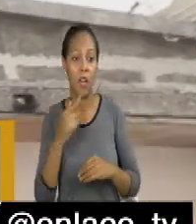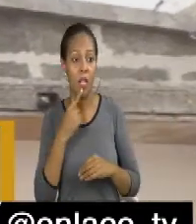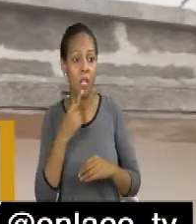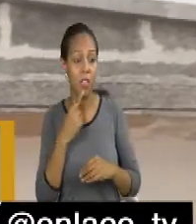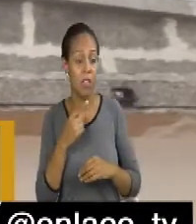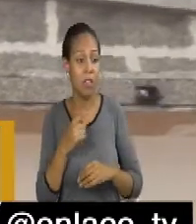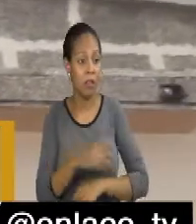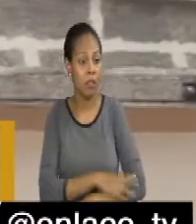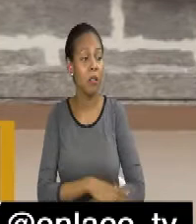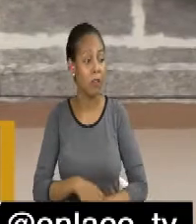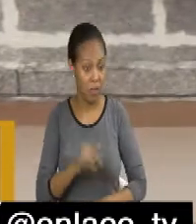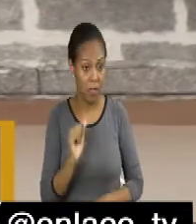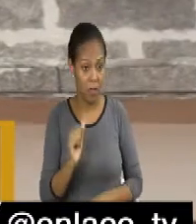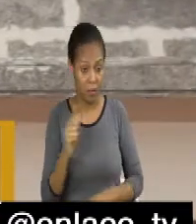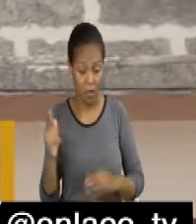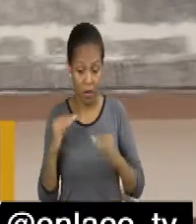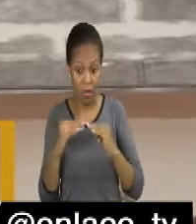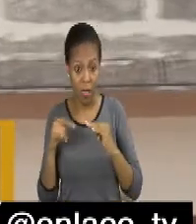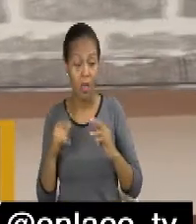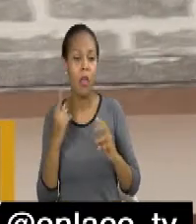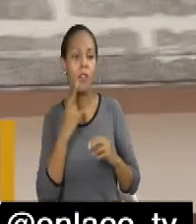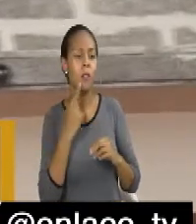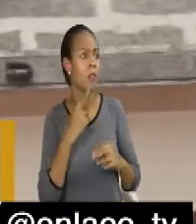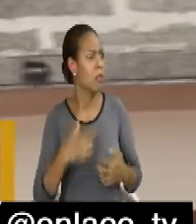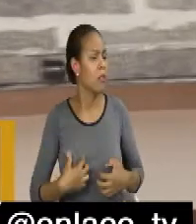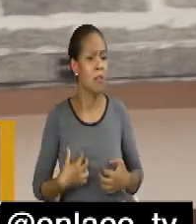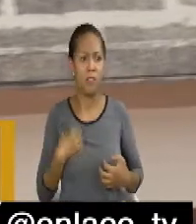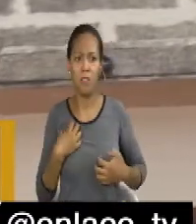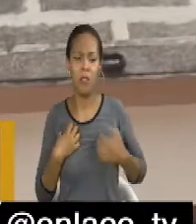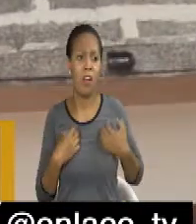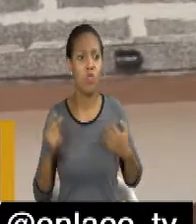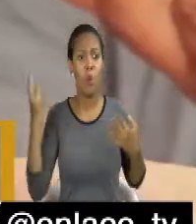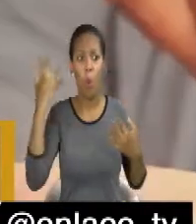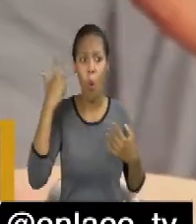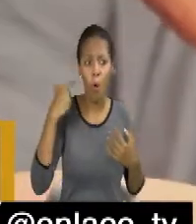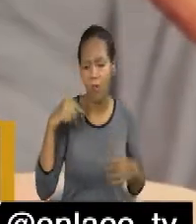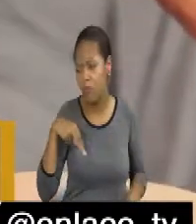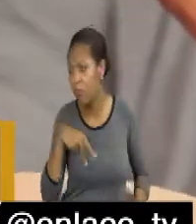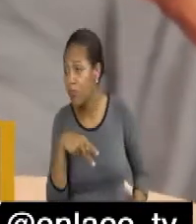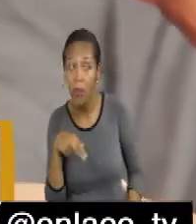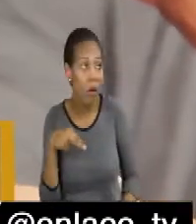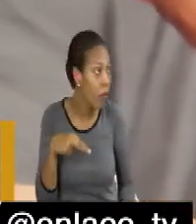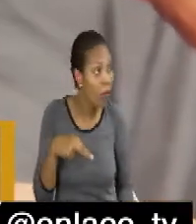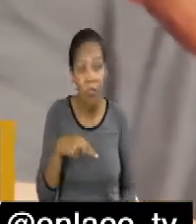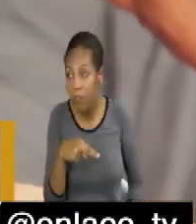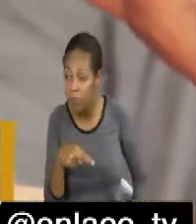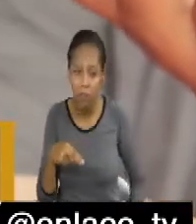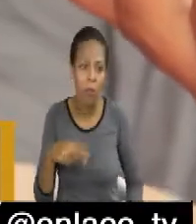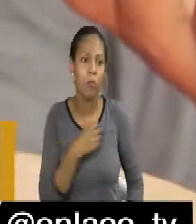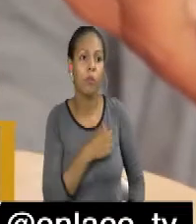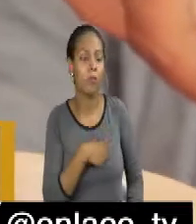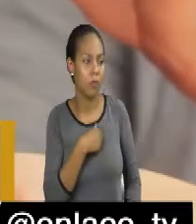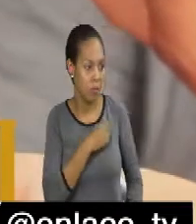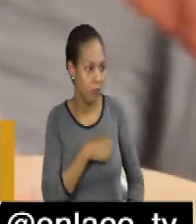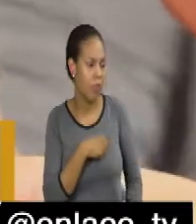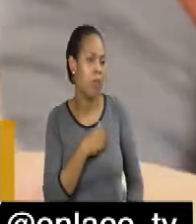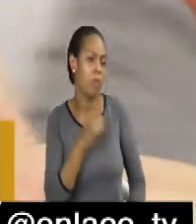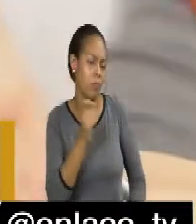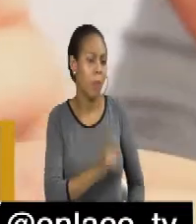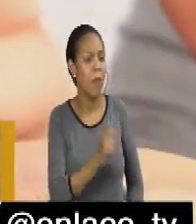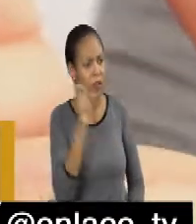por los habitantes de calle que día y noche merodean el sector. Por favor, le consigan un albergue a los